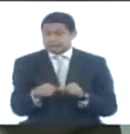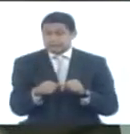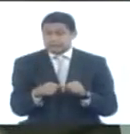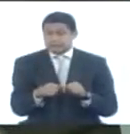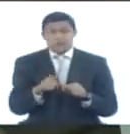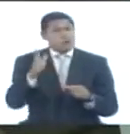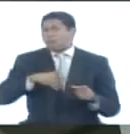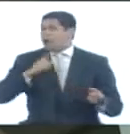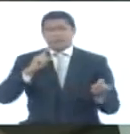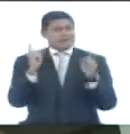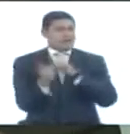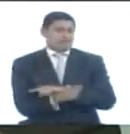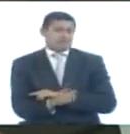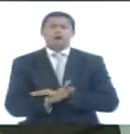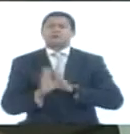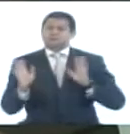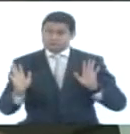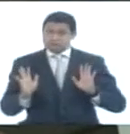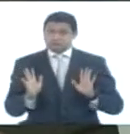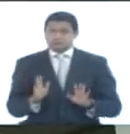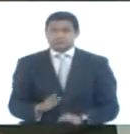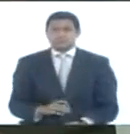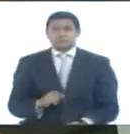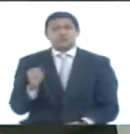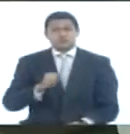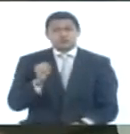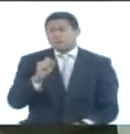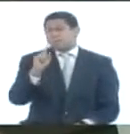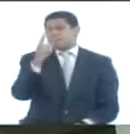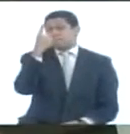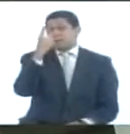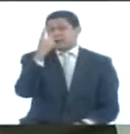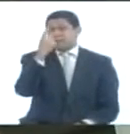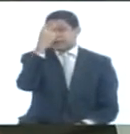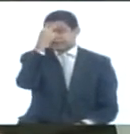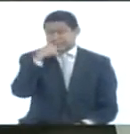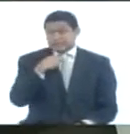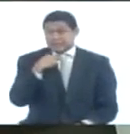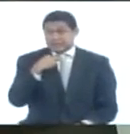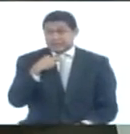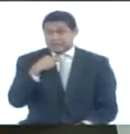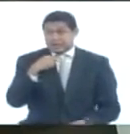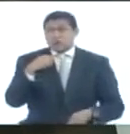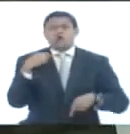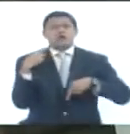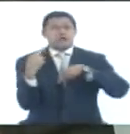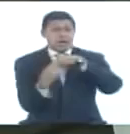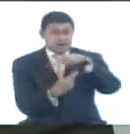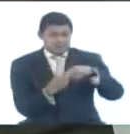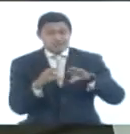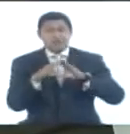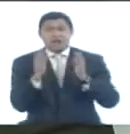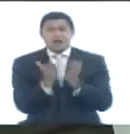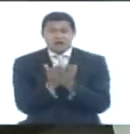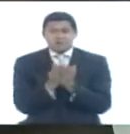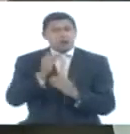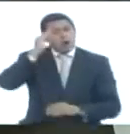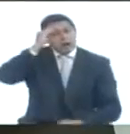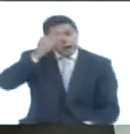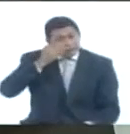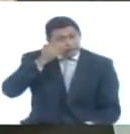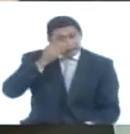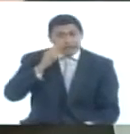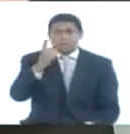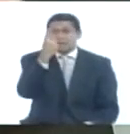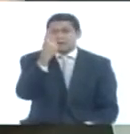es irreversible en el paciente, doctor. Porque la primera causa de ceguera reversible en el mundo es la catarata, pero la